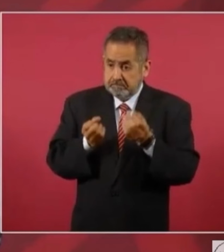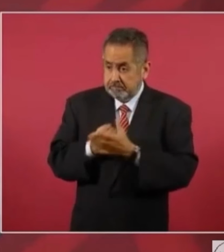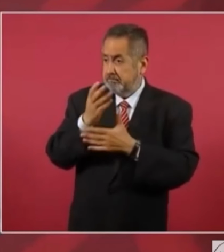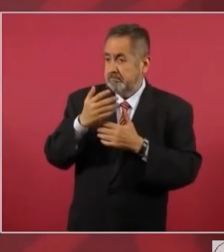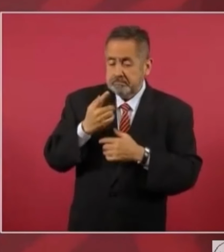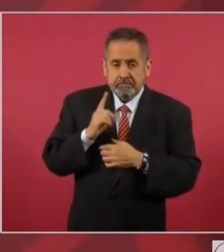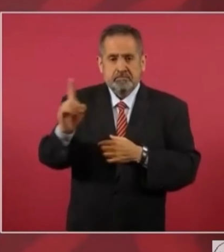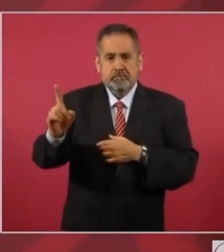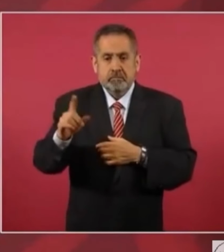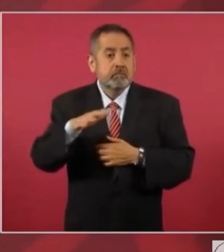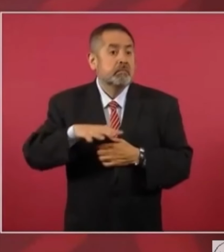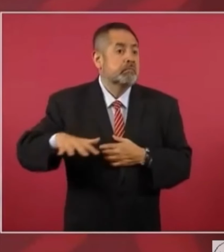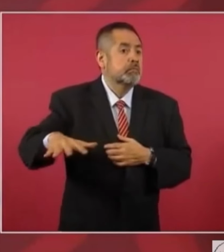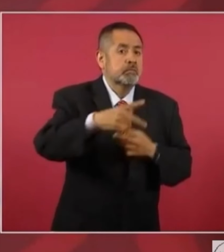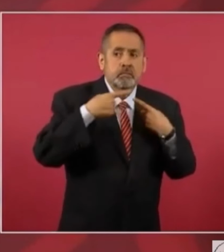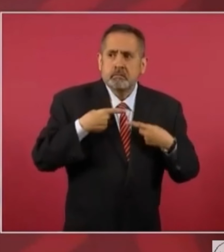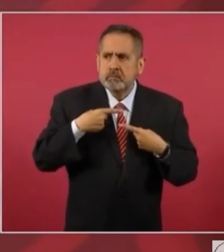y ese pueblo